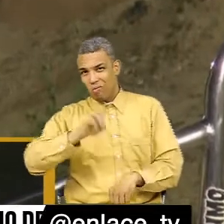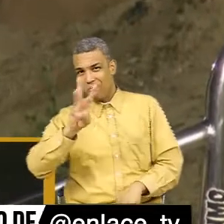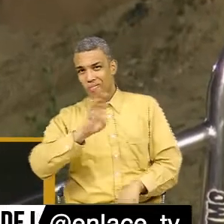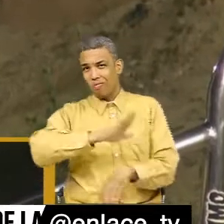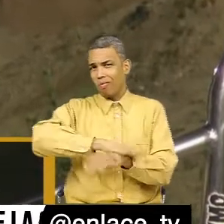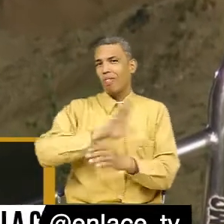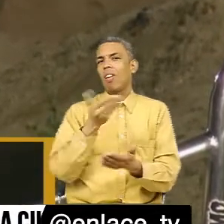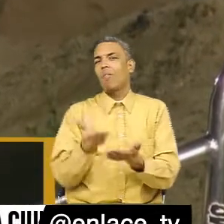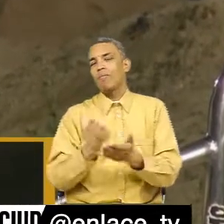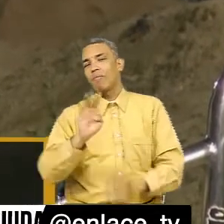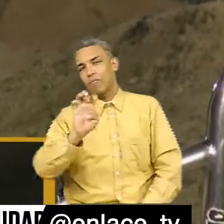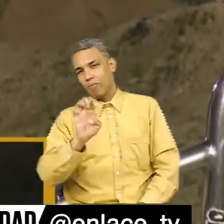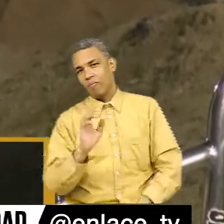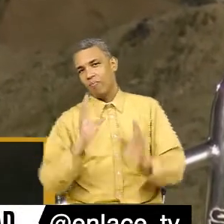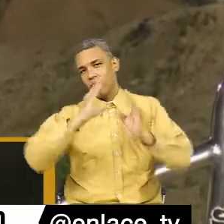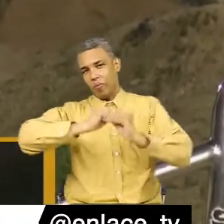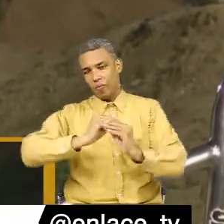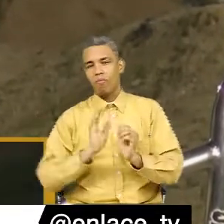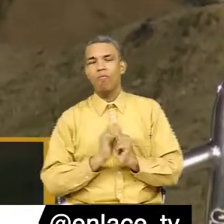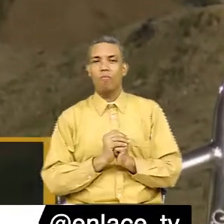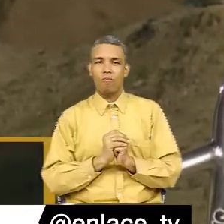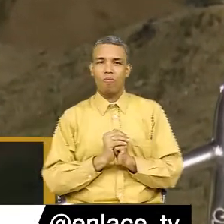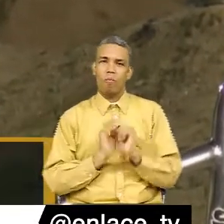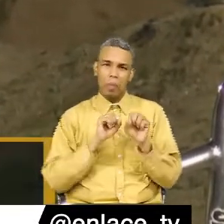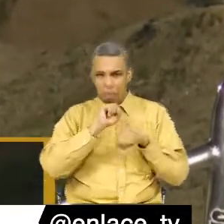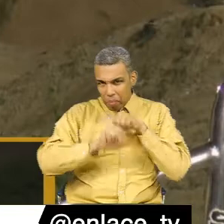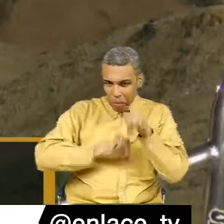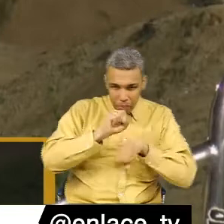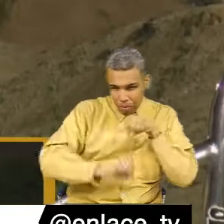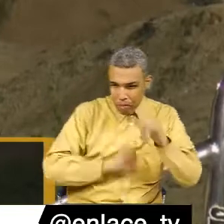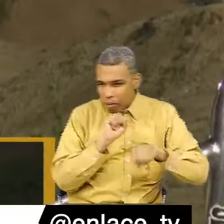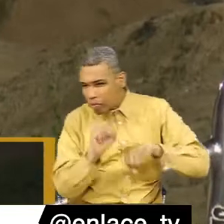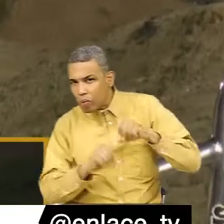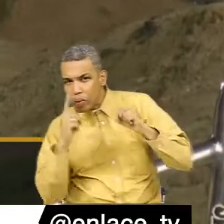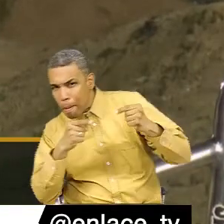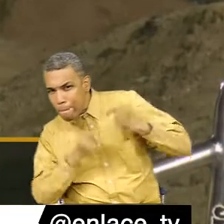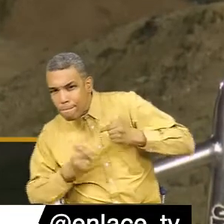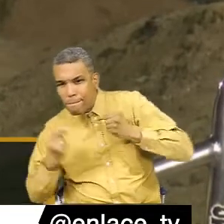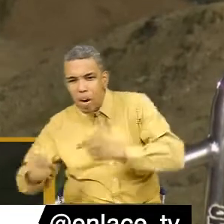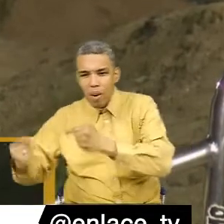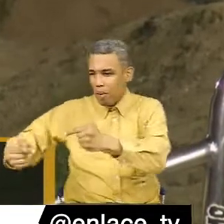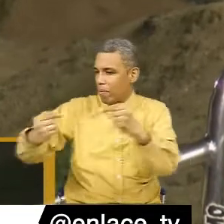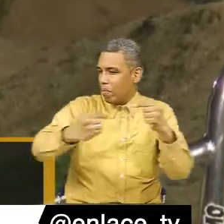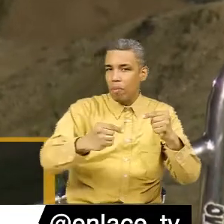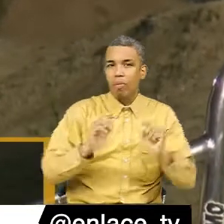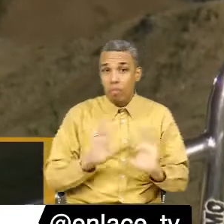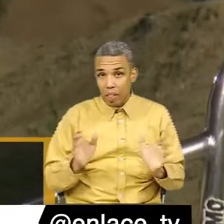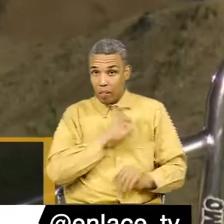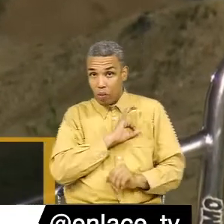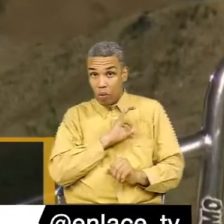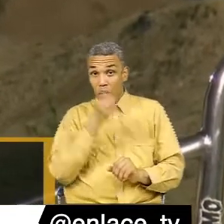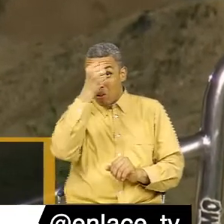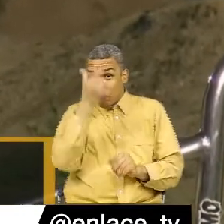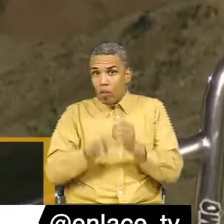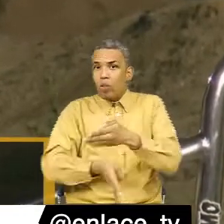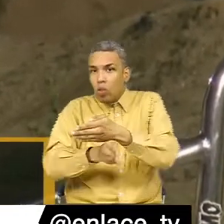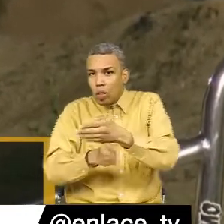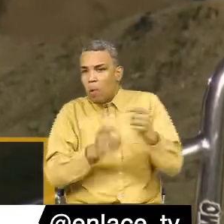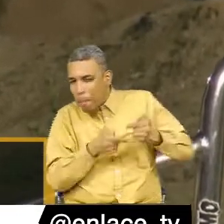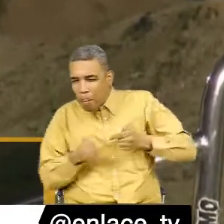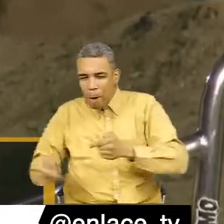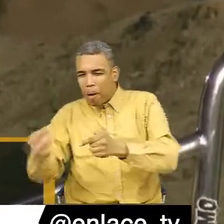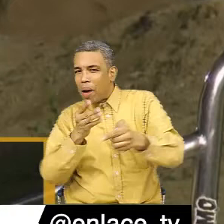9 de la noche haciendo las clasificatorias de todos los deportistas que vienen de diferentes lados. Y el domingo es la final, igual de 3 de la tarde a 9 de la noche. Vamos